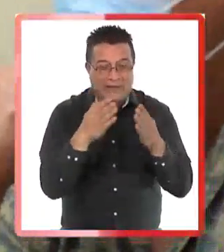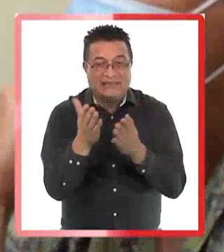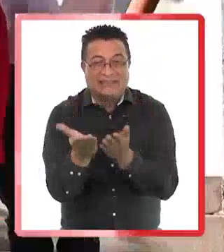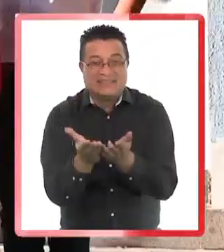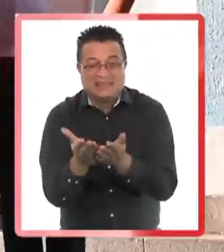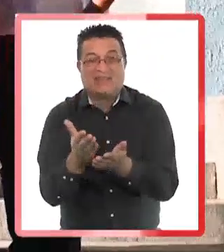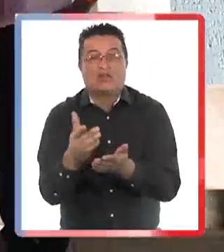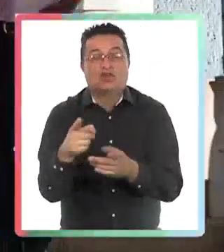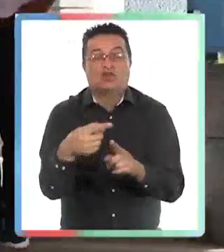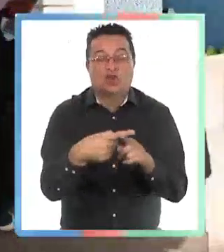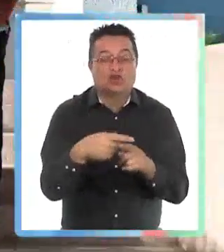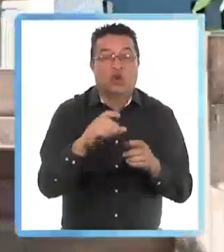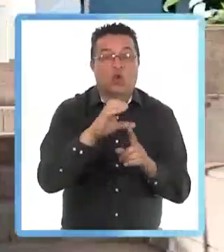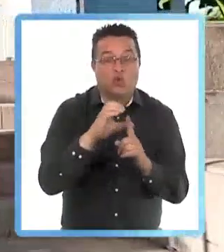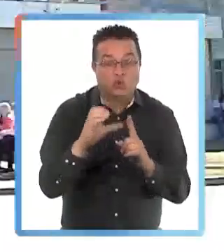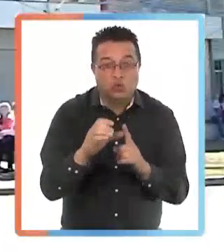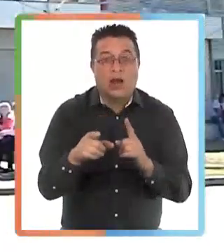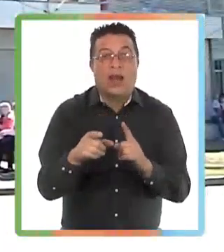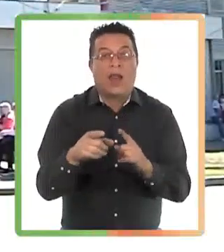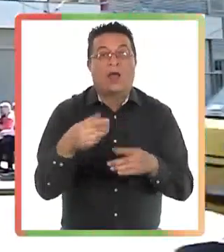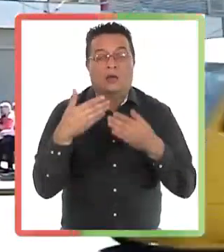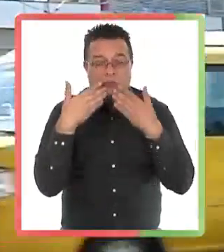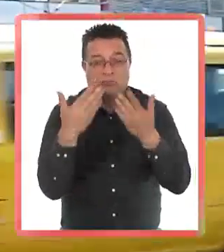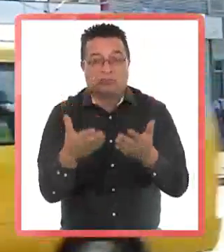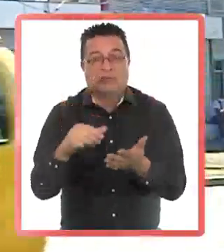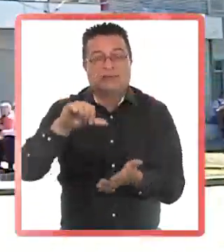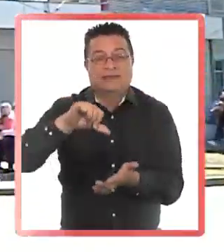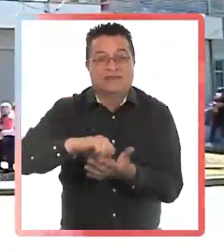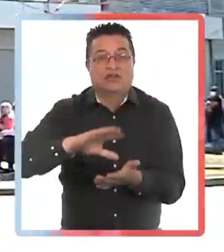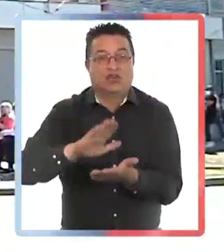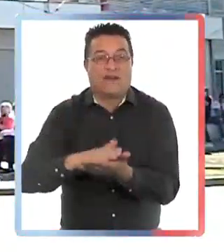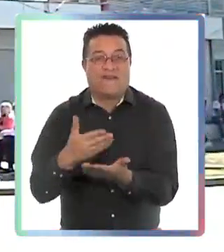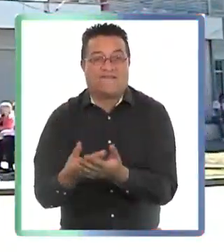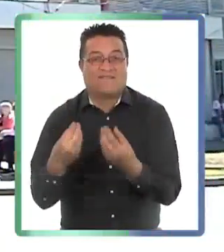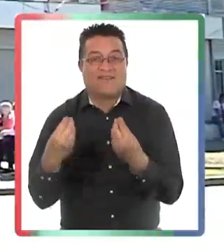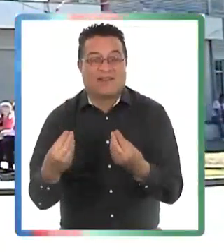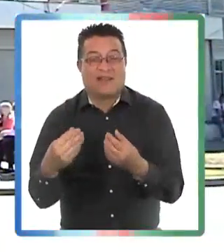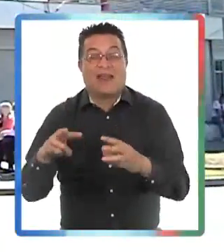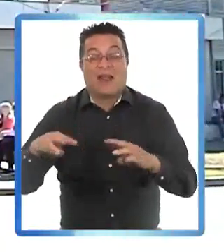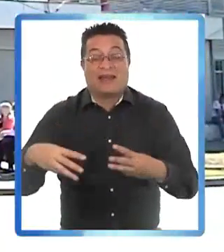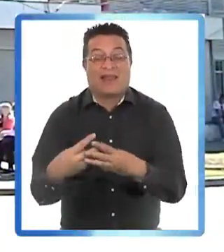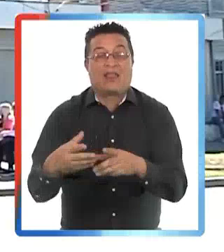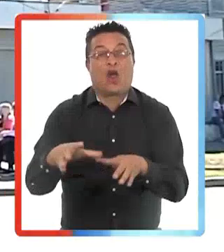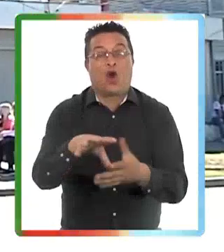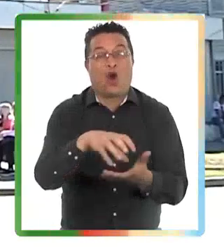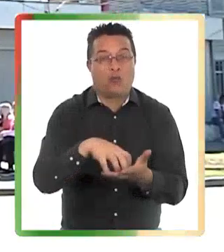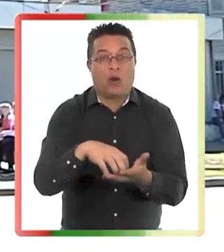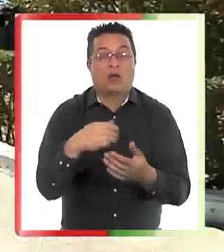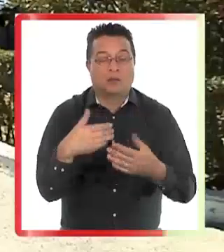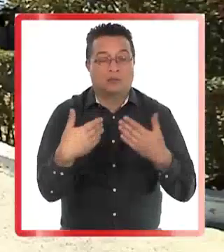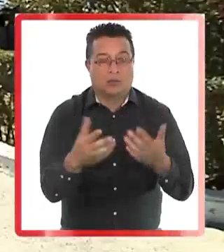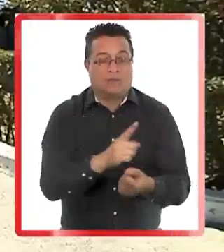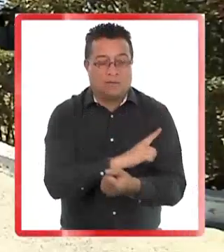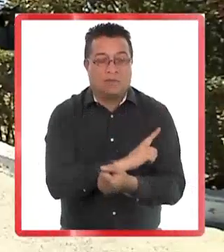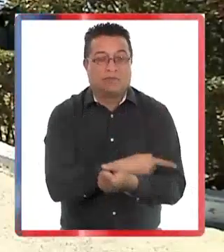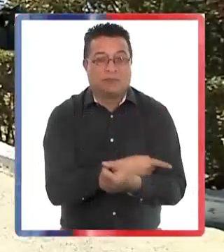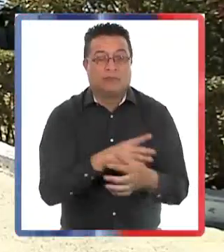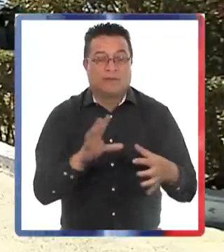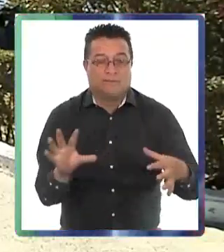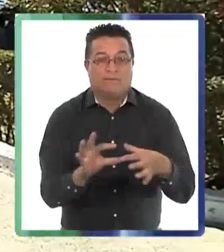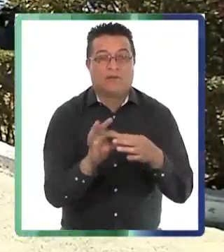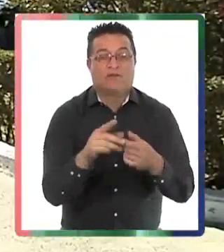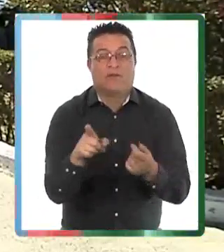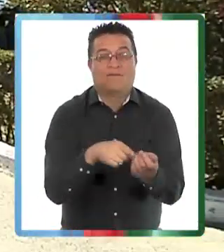a prestaciones y servicios socioculturales y sanitarios ofertados por el Centro de Bienestar y la Red Comunal, además de consolidar